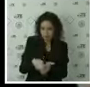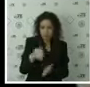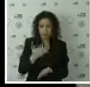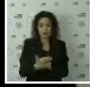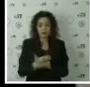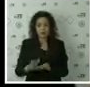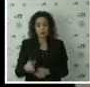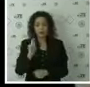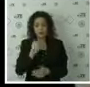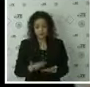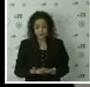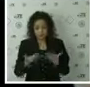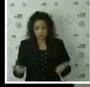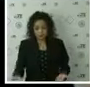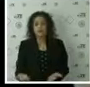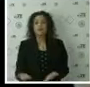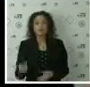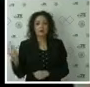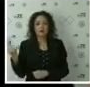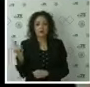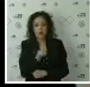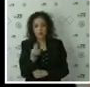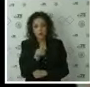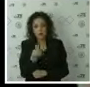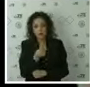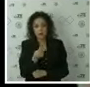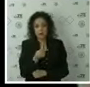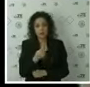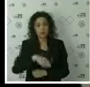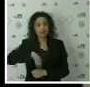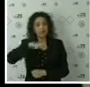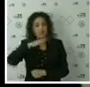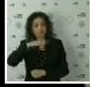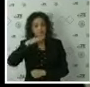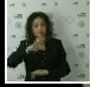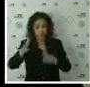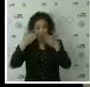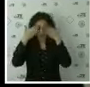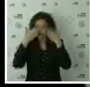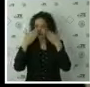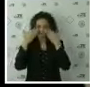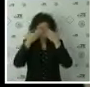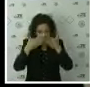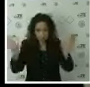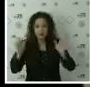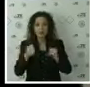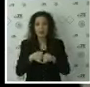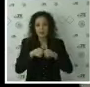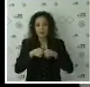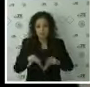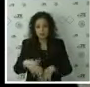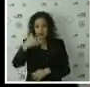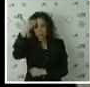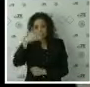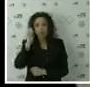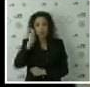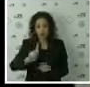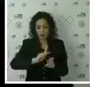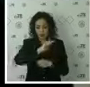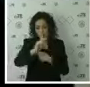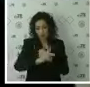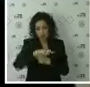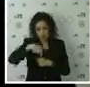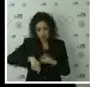condición actual exige mantenernos ajenos sino informados y de tomar parte en la vida pública del país aún dentro de